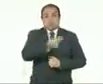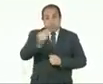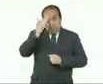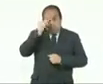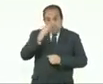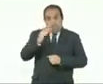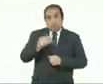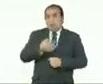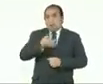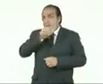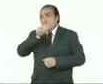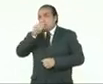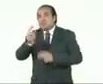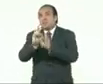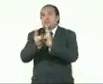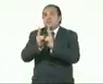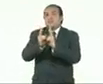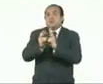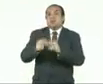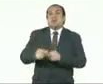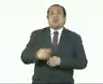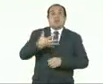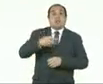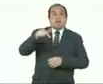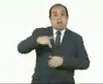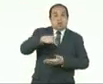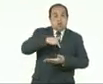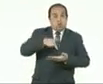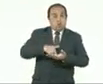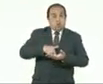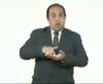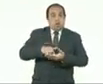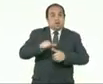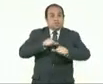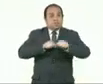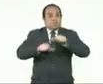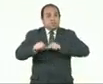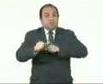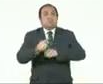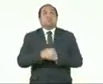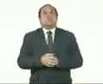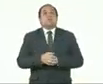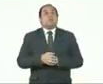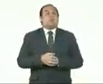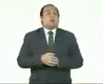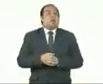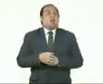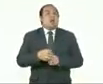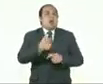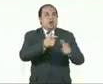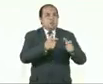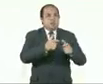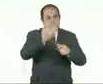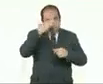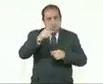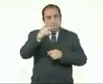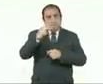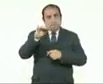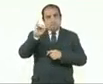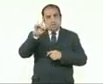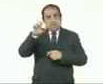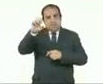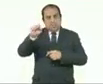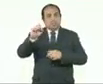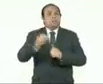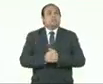le digan a sus vecinos que está aquí este módulo de canje de armas, que sepan de los pilares, que sepan de los programas que se